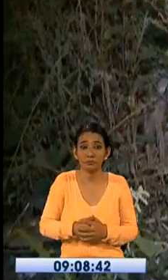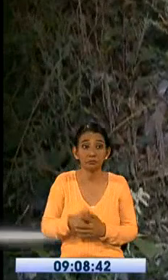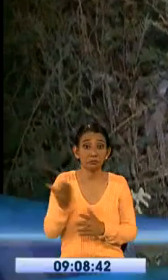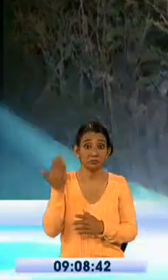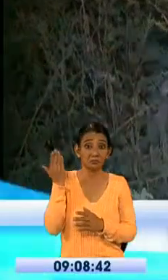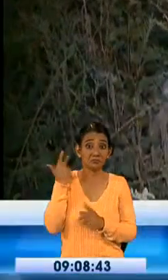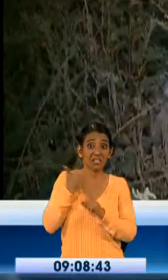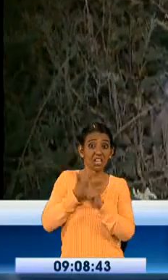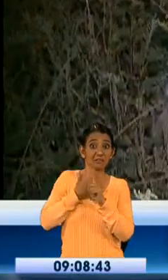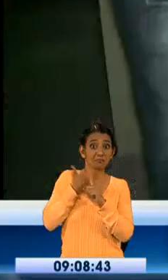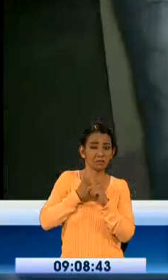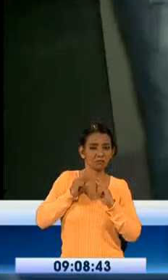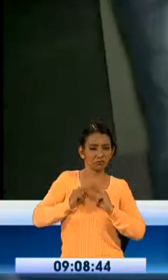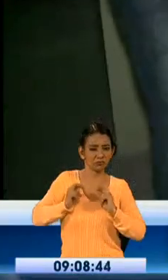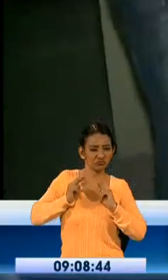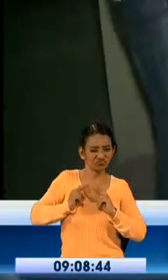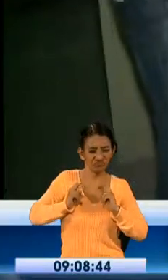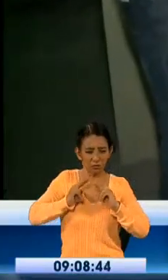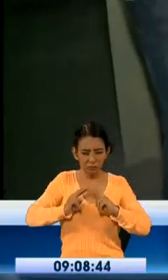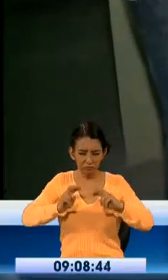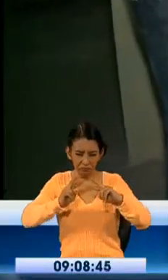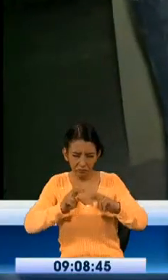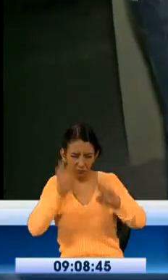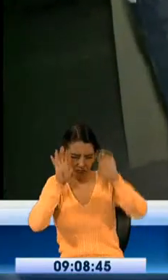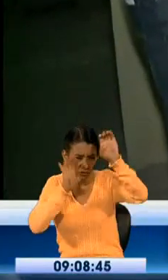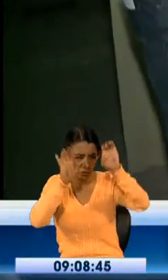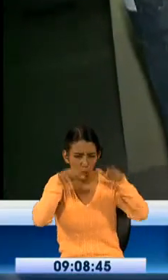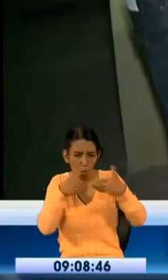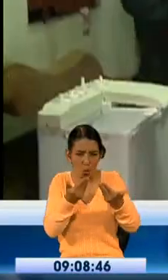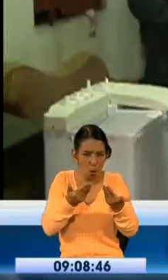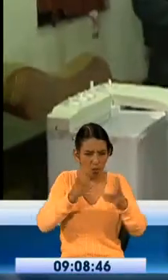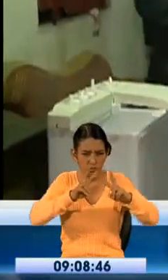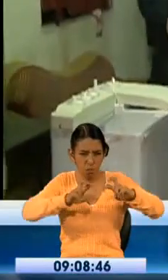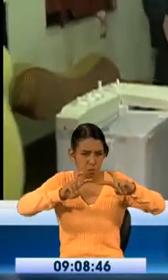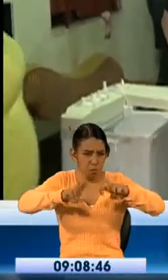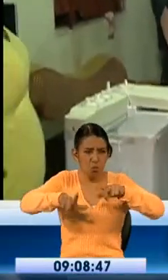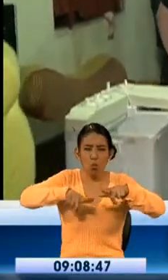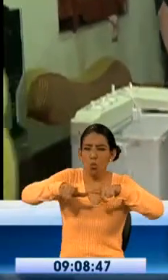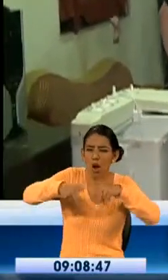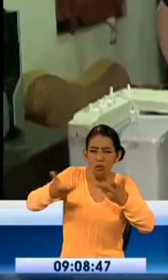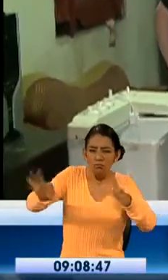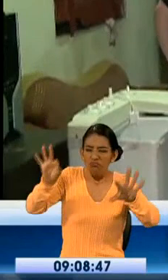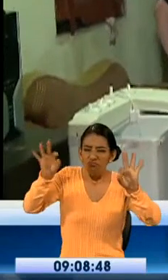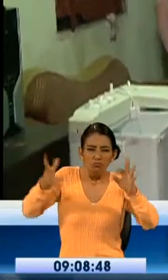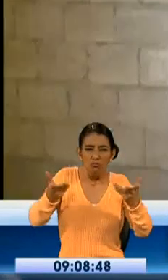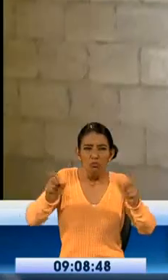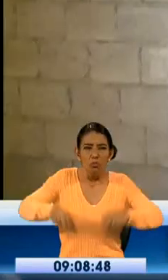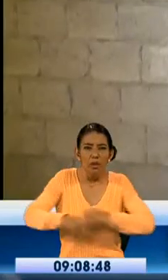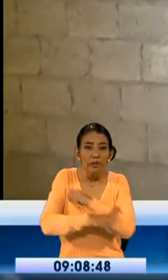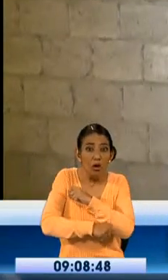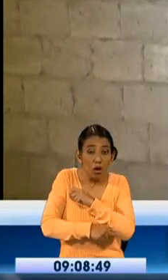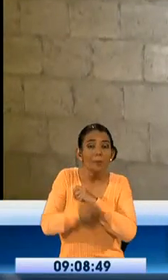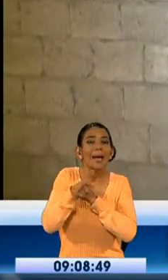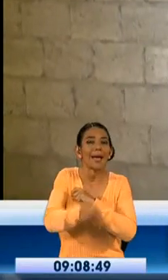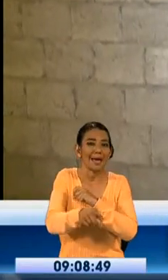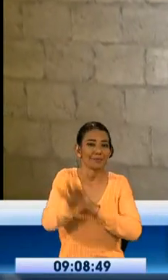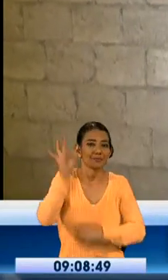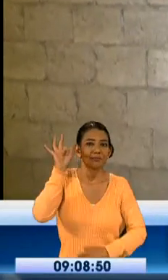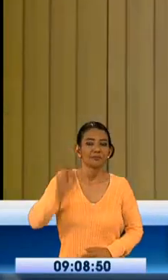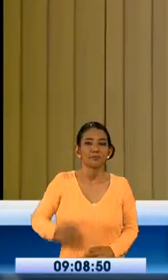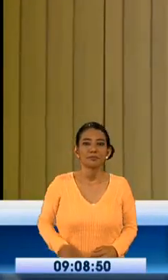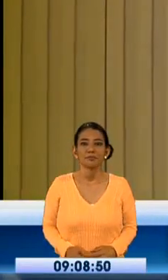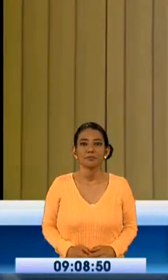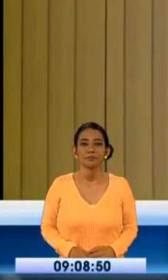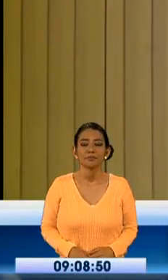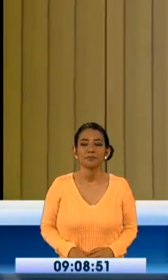de inteligencia logró determinar el modus operandi que utilizaban y los lugares que escogían para cometer el ilícito.